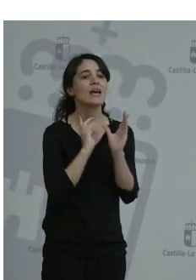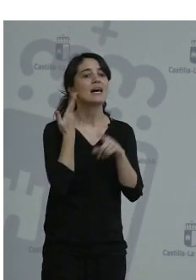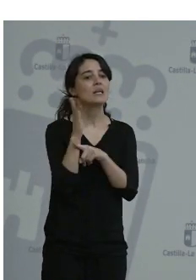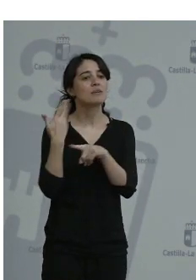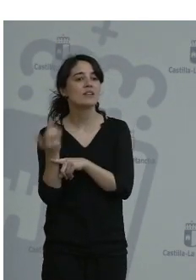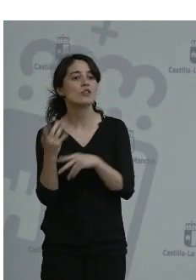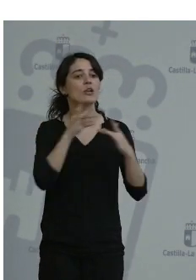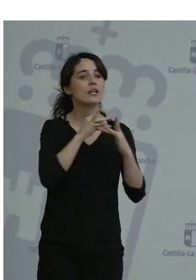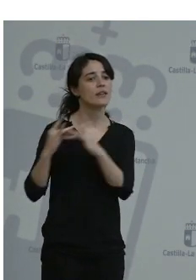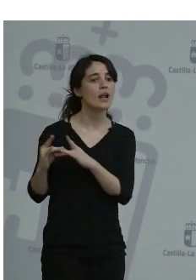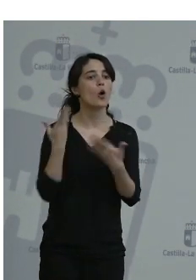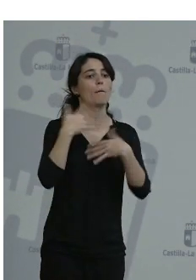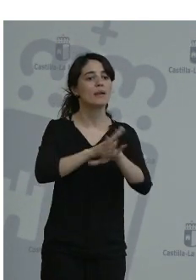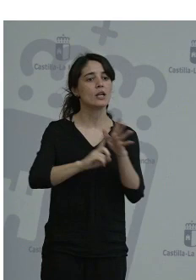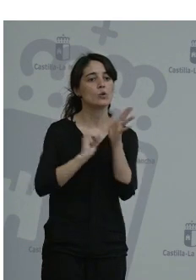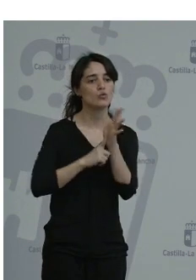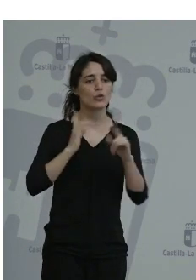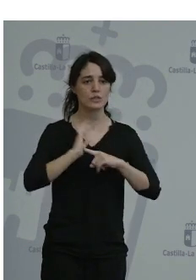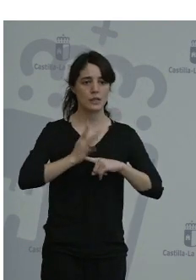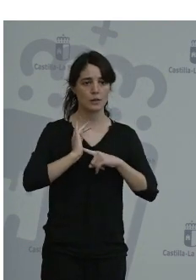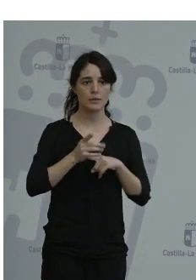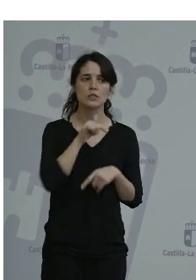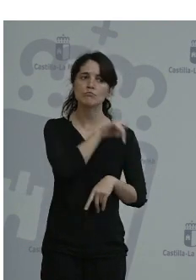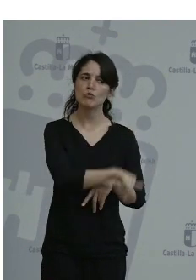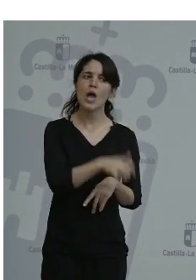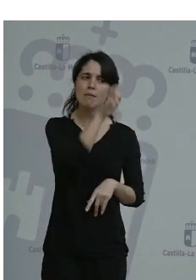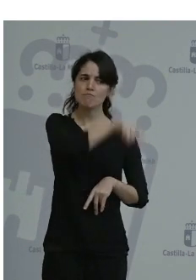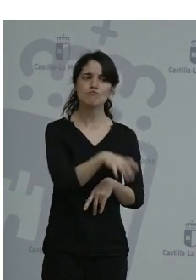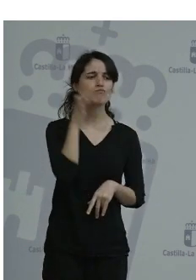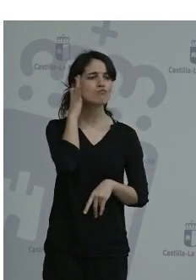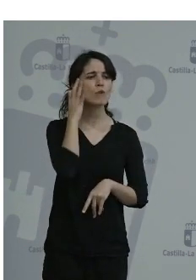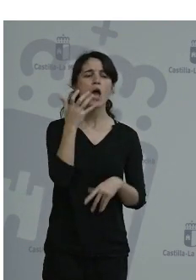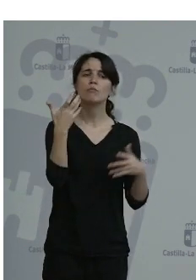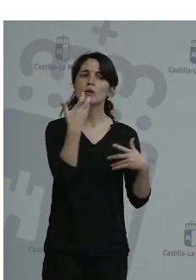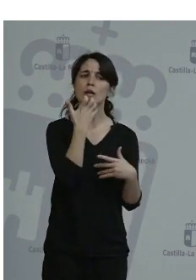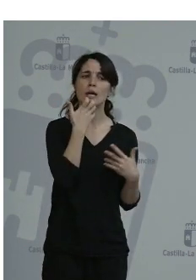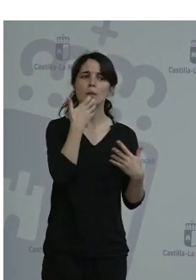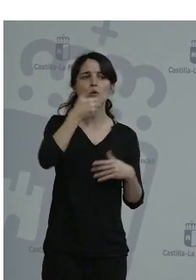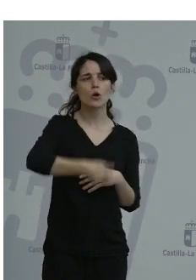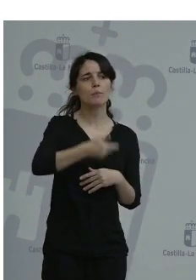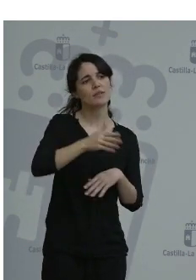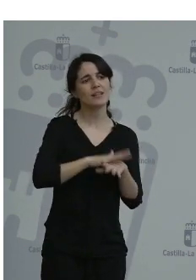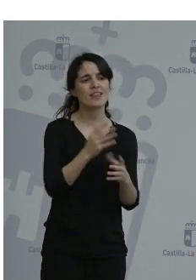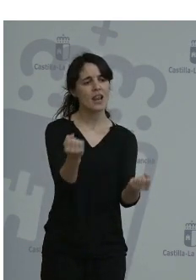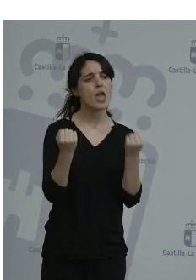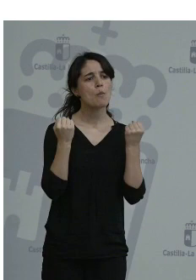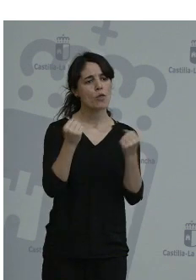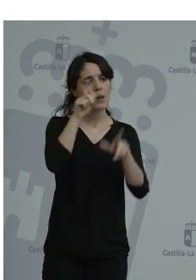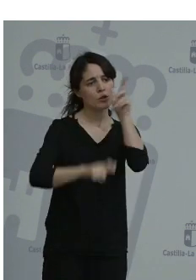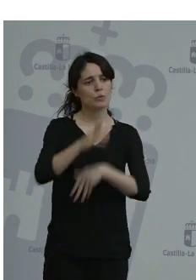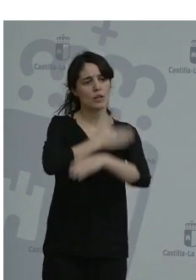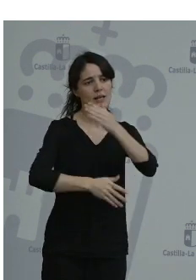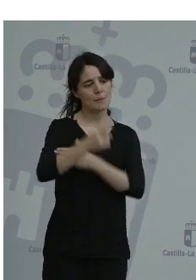Plena Inclusión Castilla-La Mancha, que es un magnífico ejemplo del empoderamiento de las personas con discapacidad intelectual.